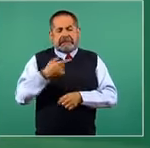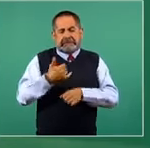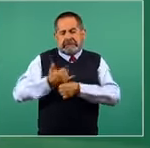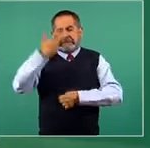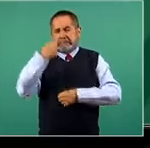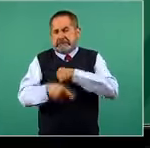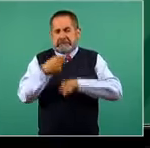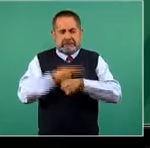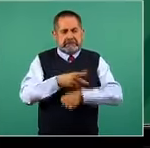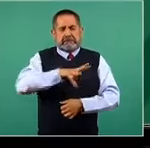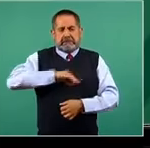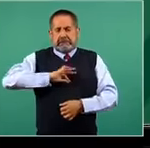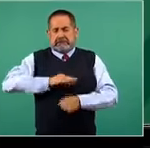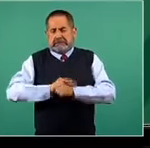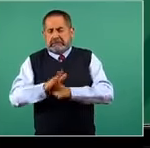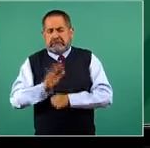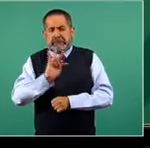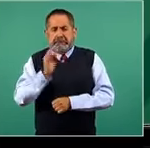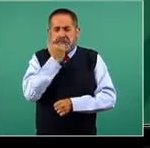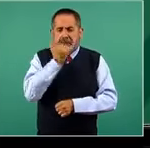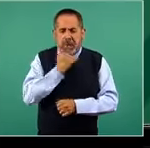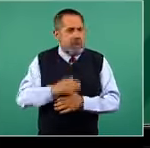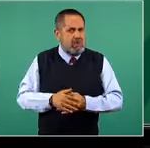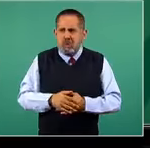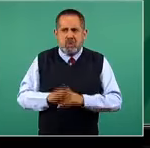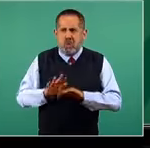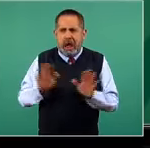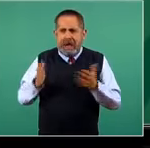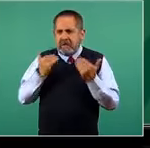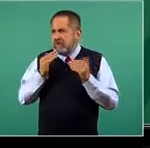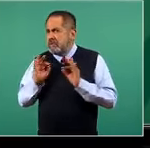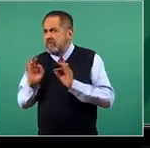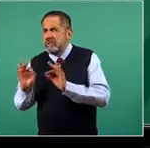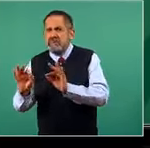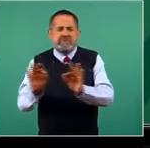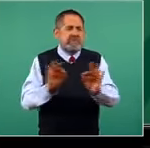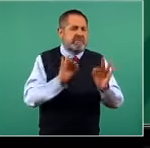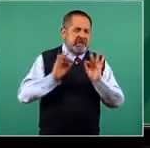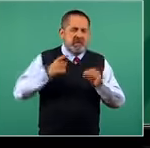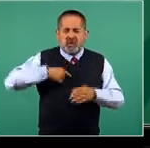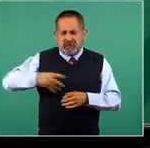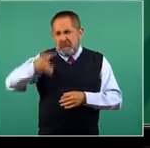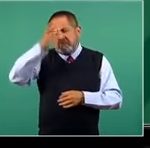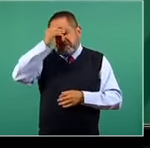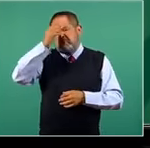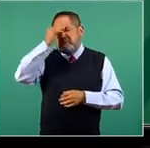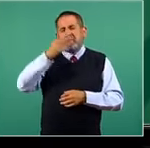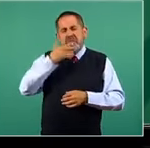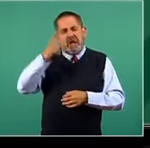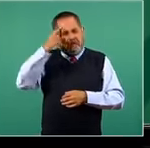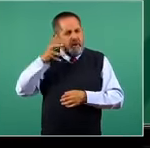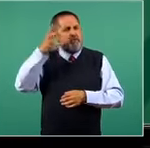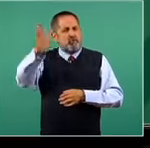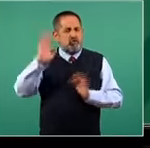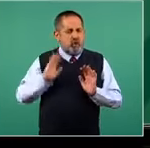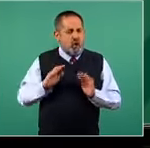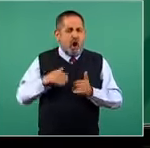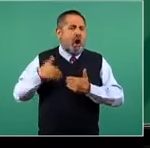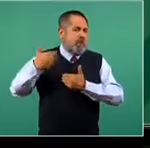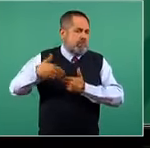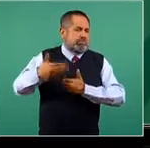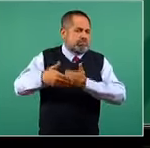COVID. Entonces, fue satisfactoria. Yo pienso que nos dejó una lección muy útil para el futuro, no solo para lo que